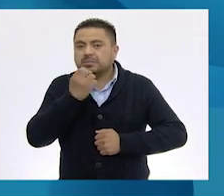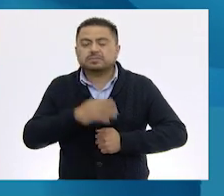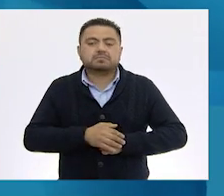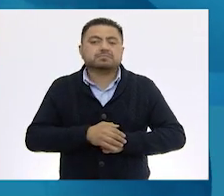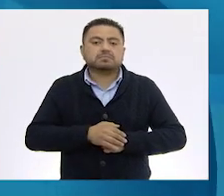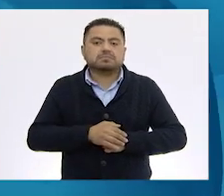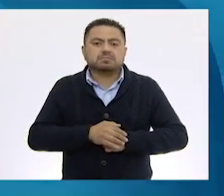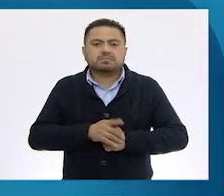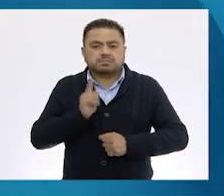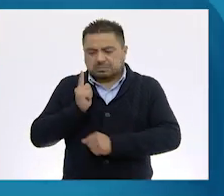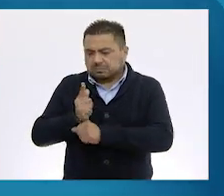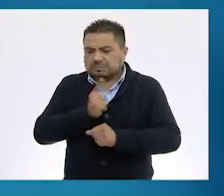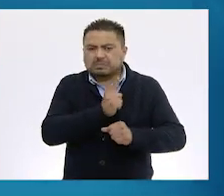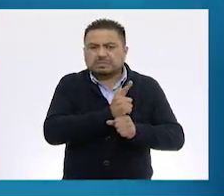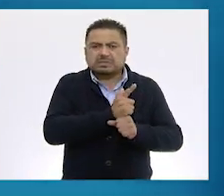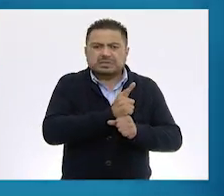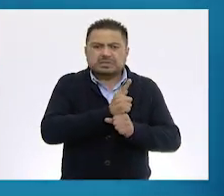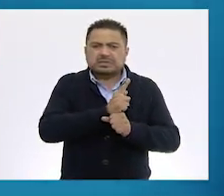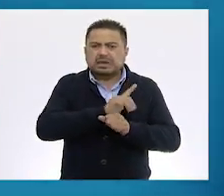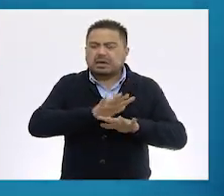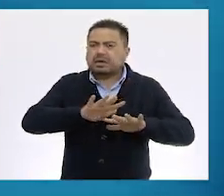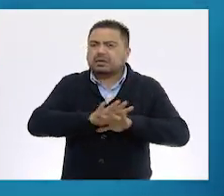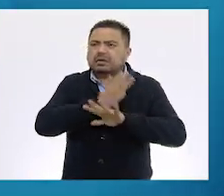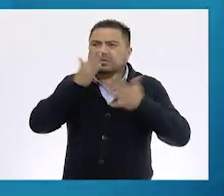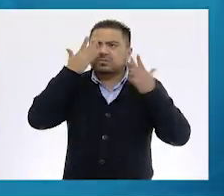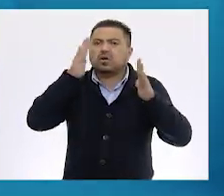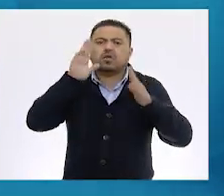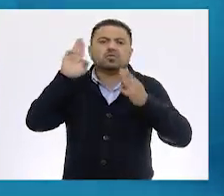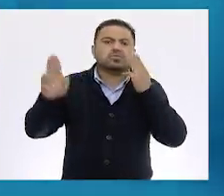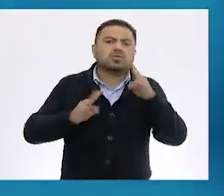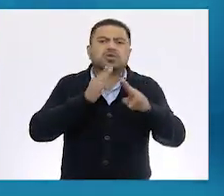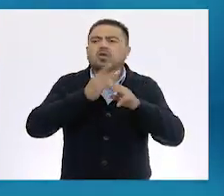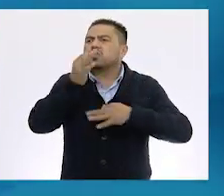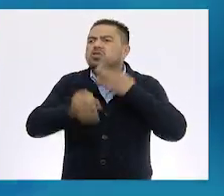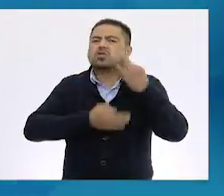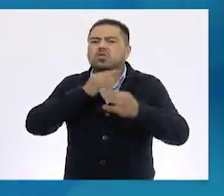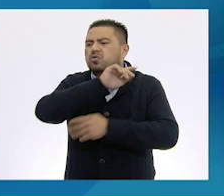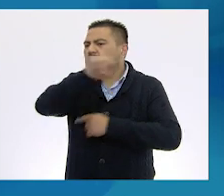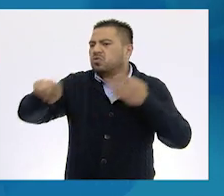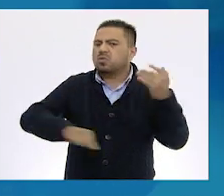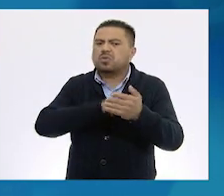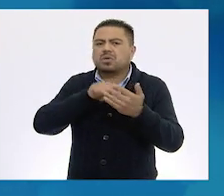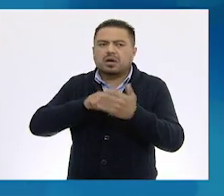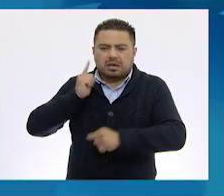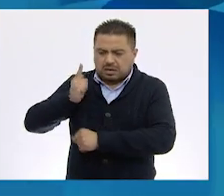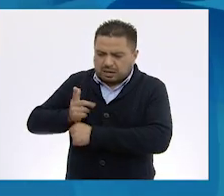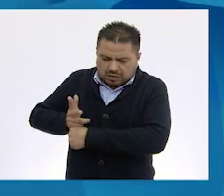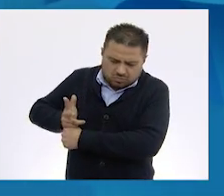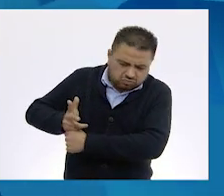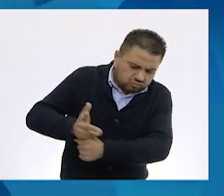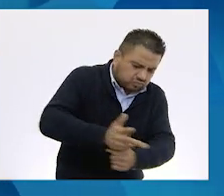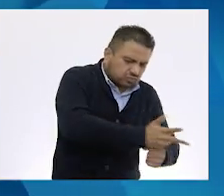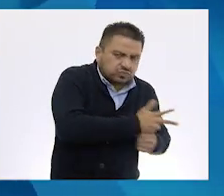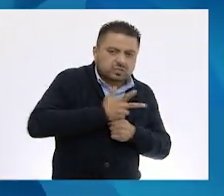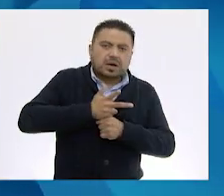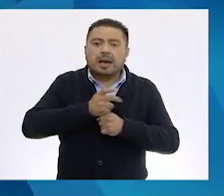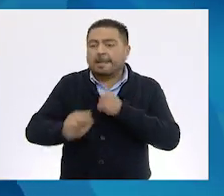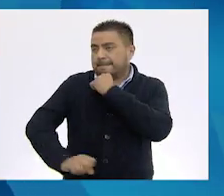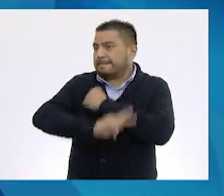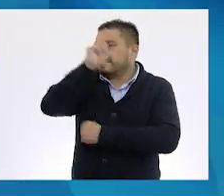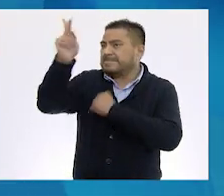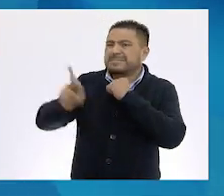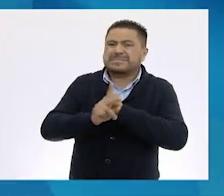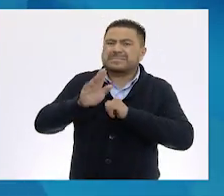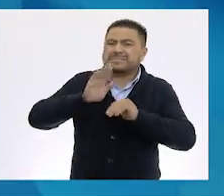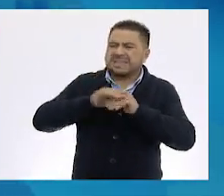El hallazgo le dio la vuelta al mundo. Noticieros de todas partes cubrieron la noticia, e incluso de países